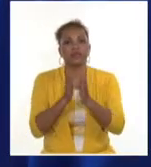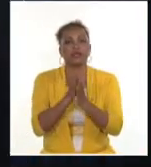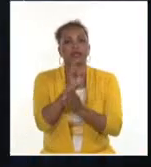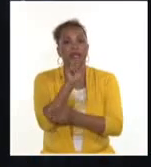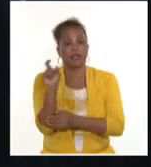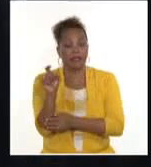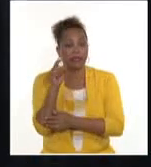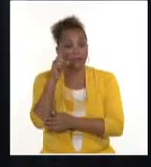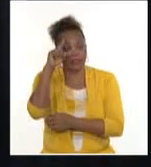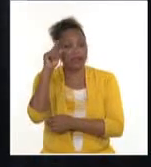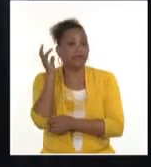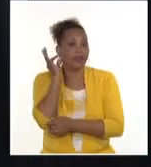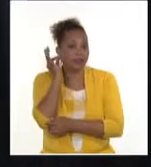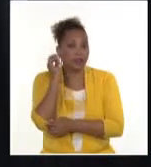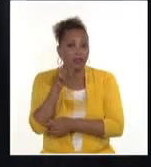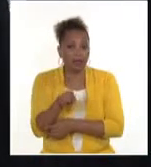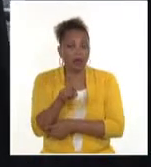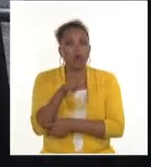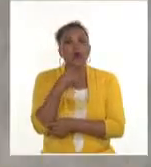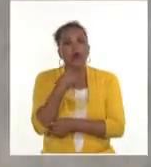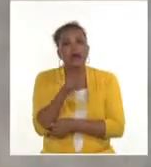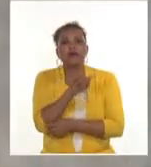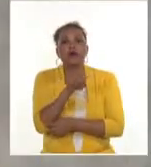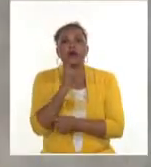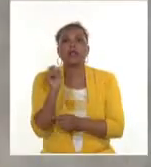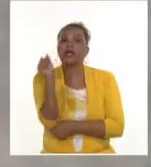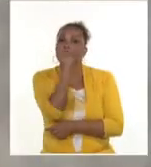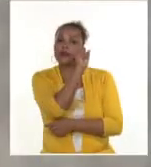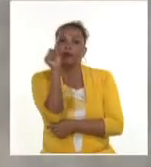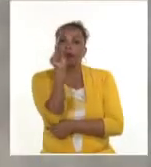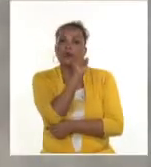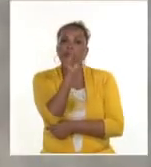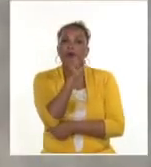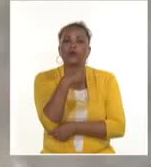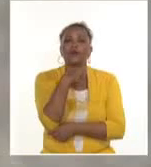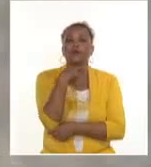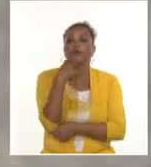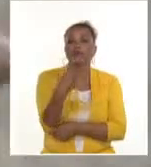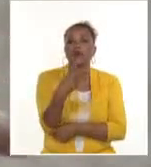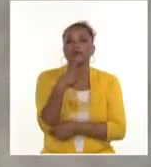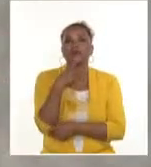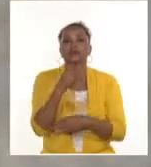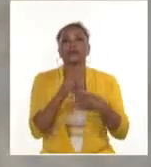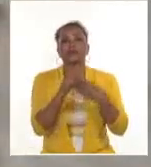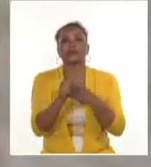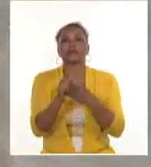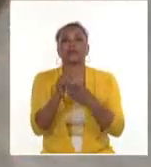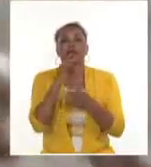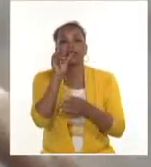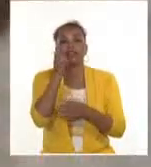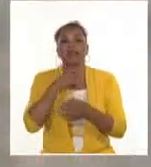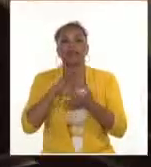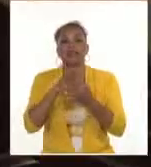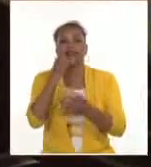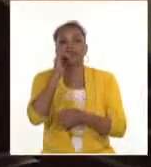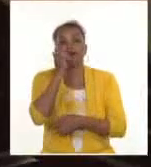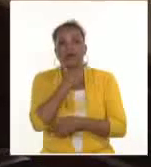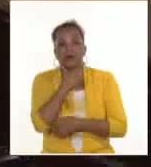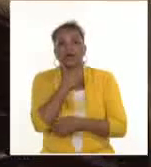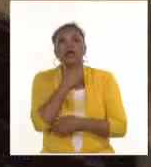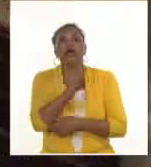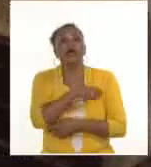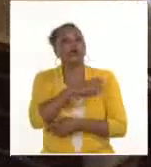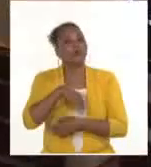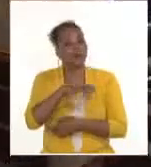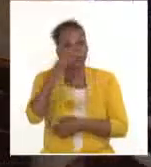del convento de San Francisco de Asís el coro de cámara entre voces que dirige la maestra dinna guerra el público agradeció